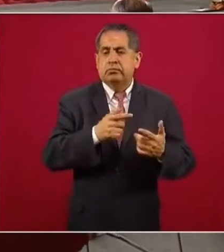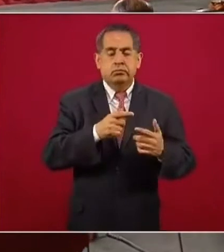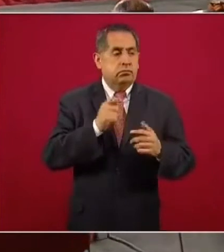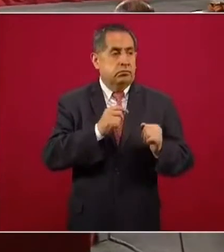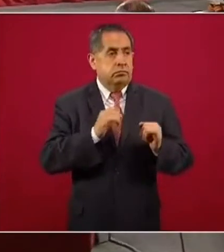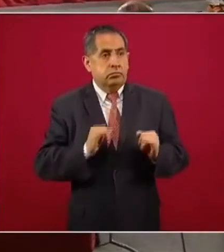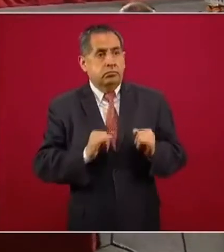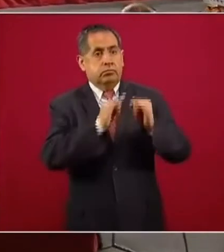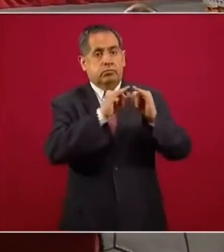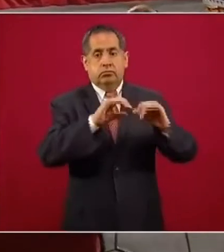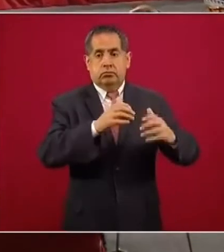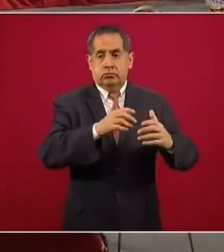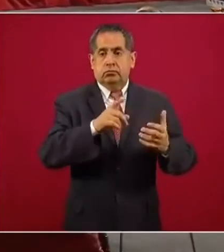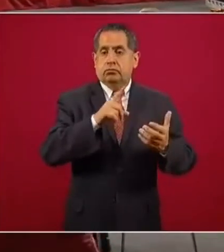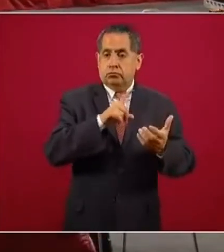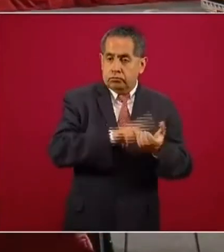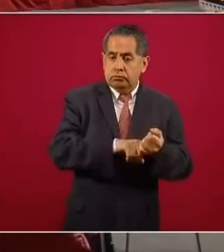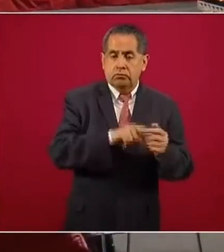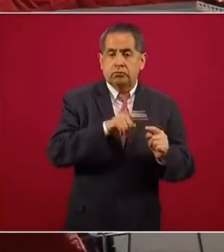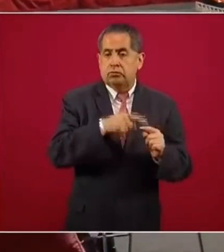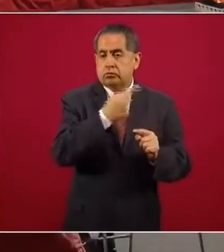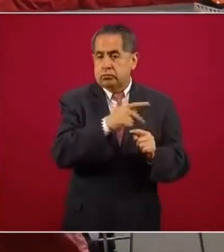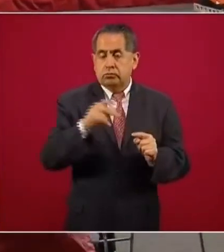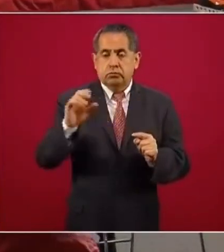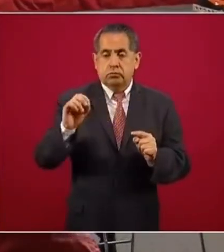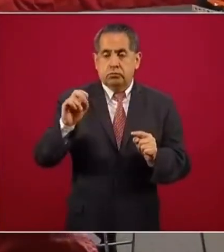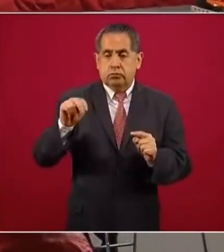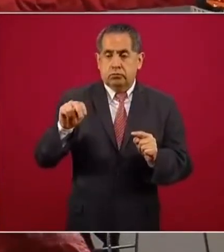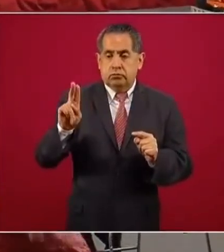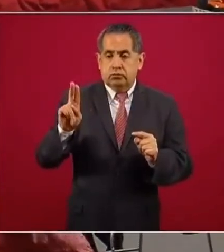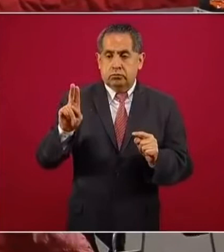institución de la ONU.